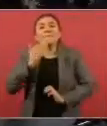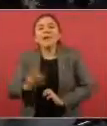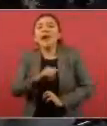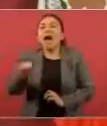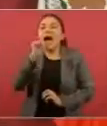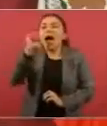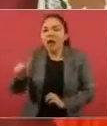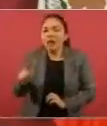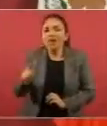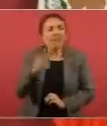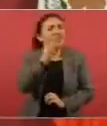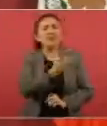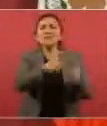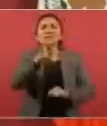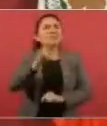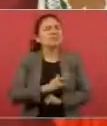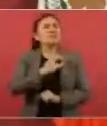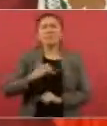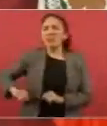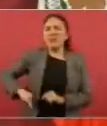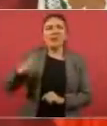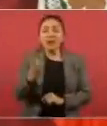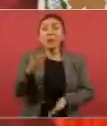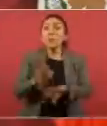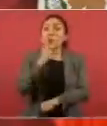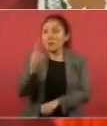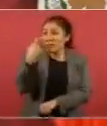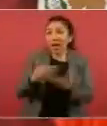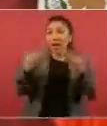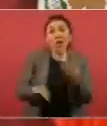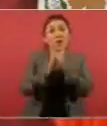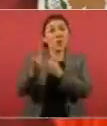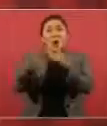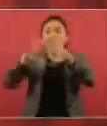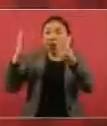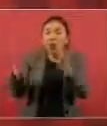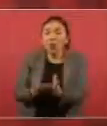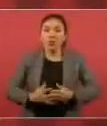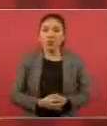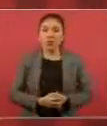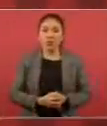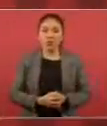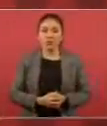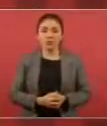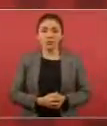eso. Y es parte de la crisis mundial. Entonces, se